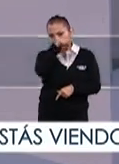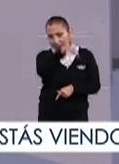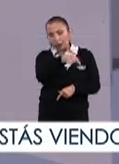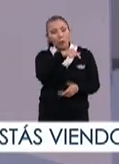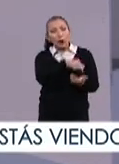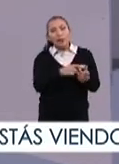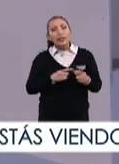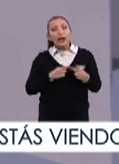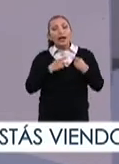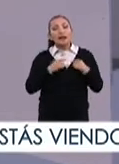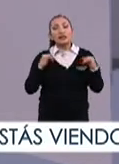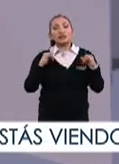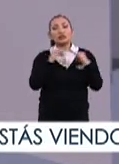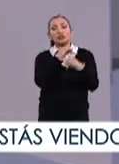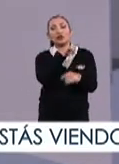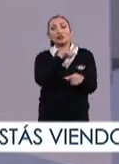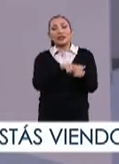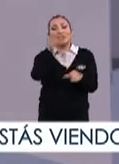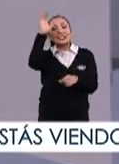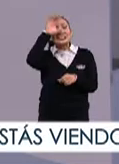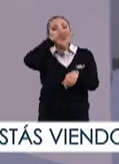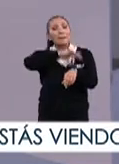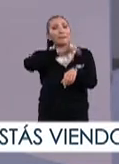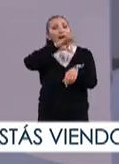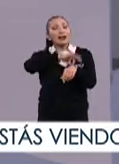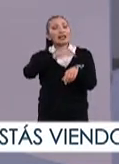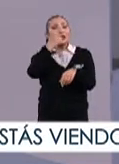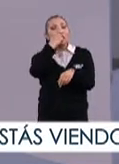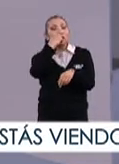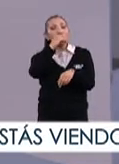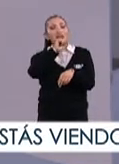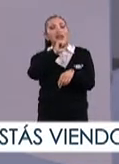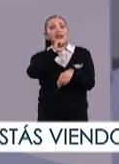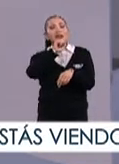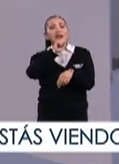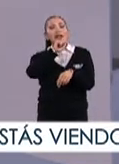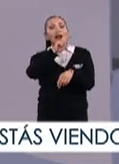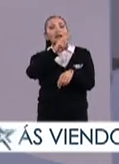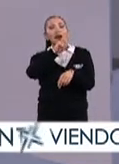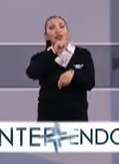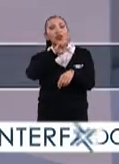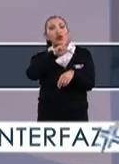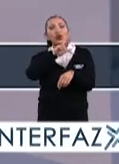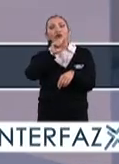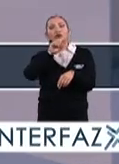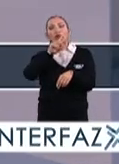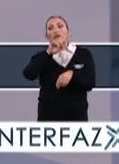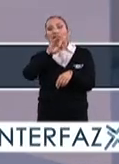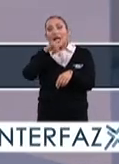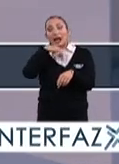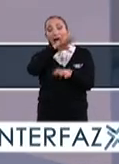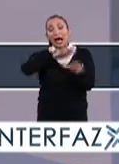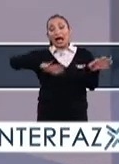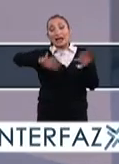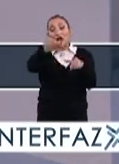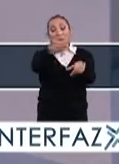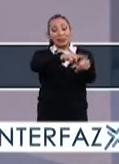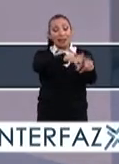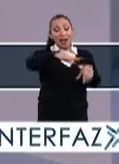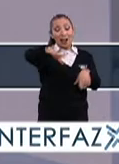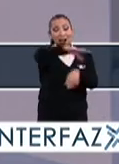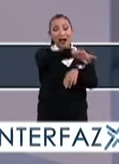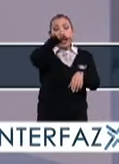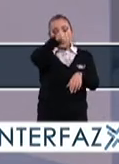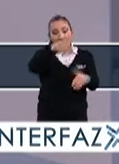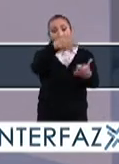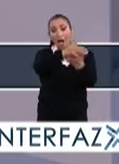se ubica en el Instituto Nacional de Ciencias Médicas y Nutrición Salvador Subirán, en la zona de hospitales. Este es todo un programa en el que no a